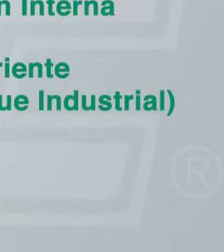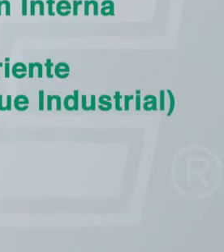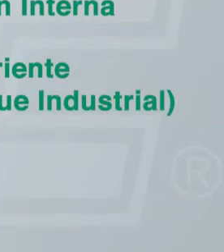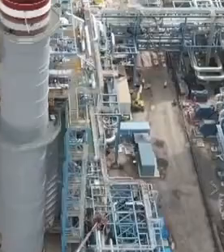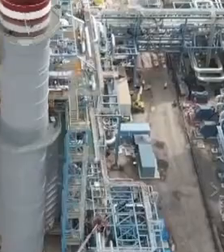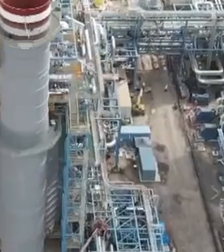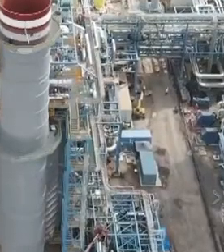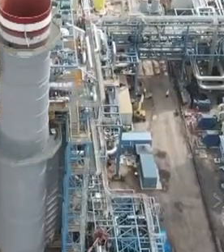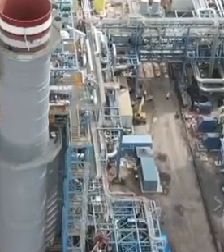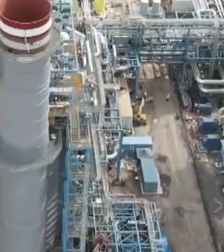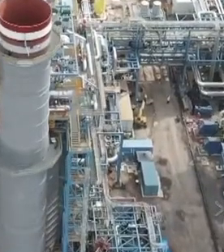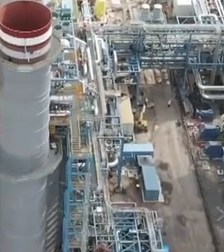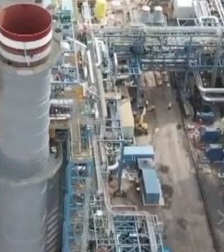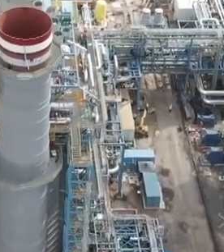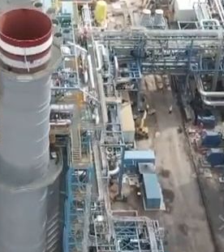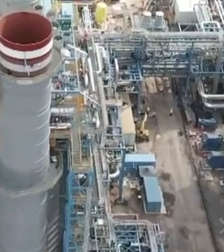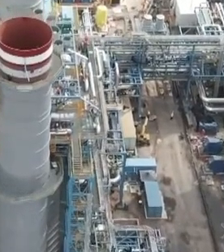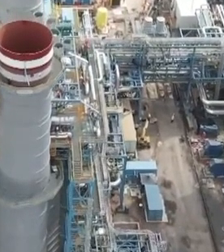Salamanca.